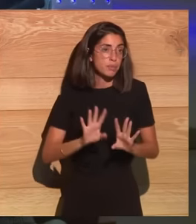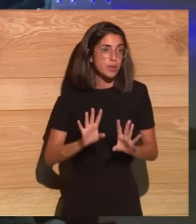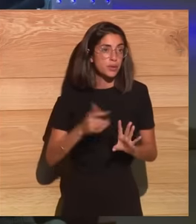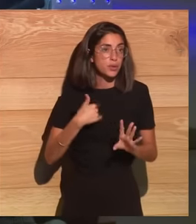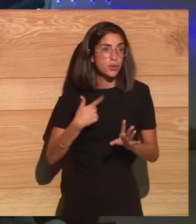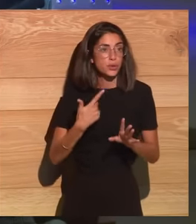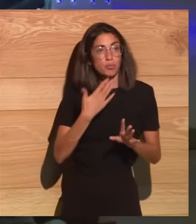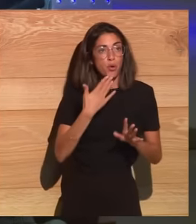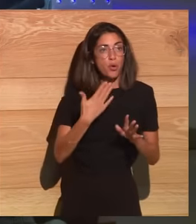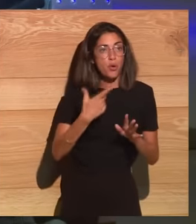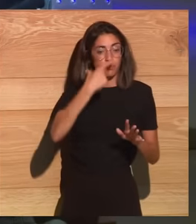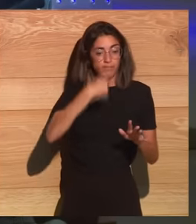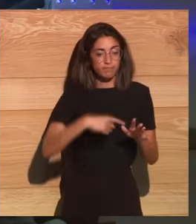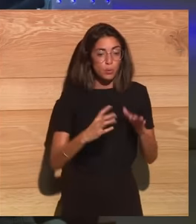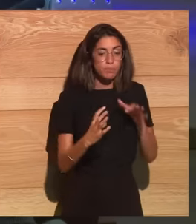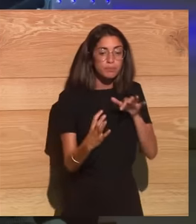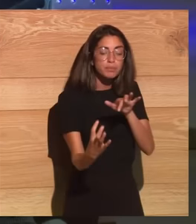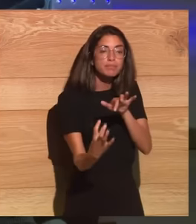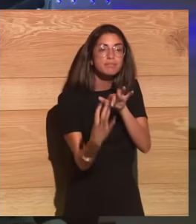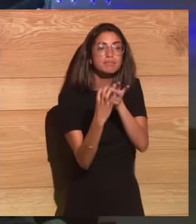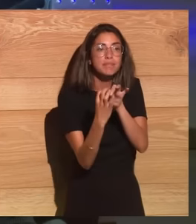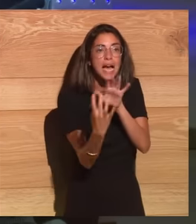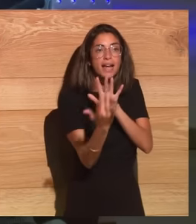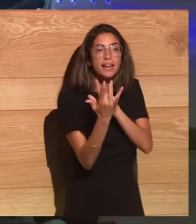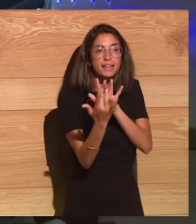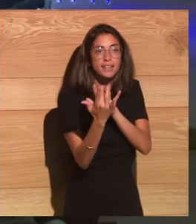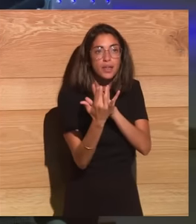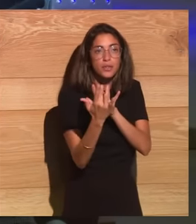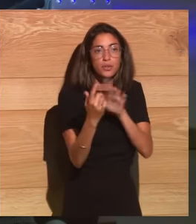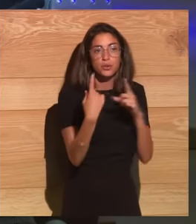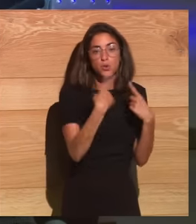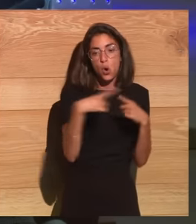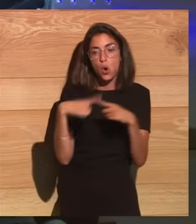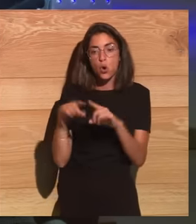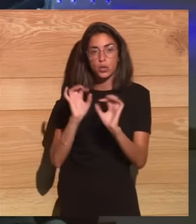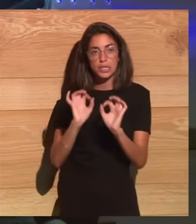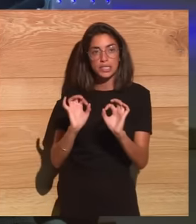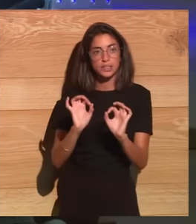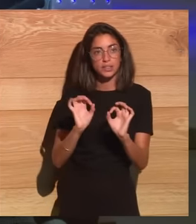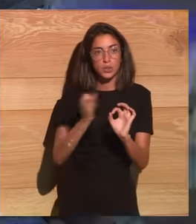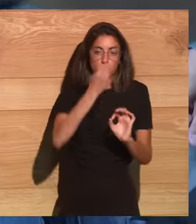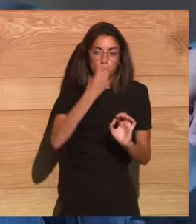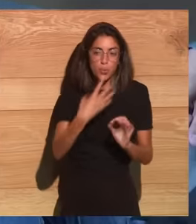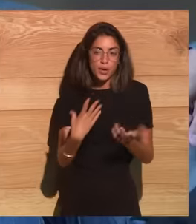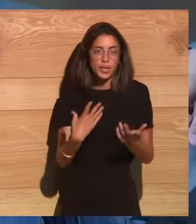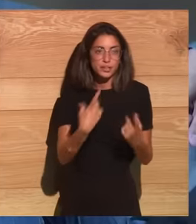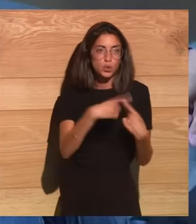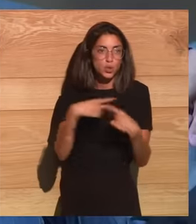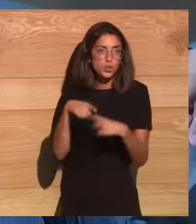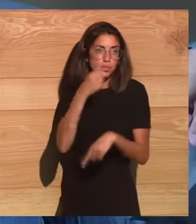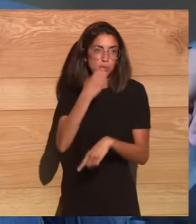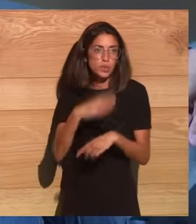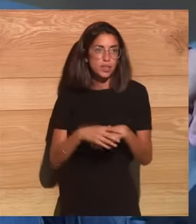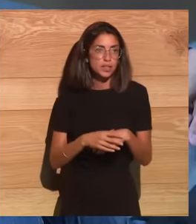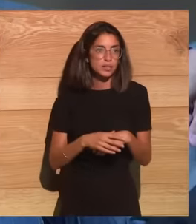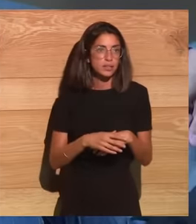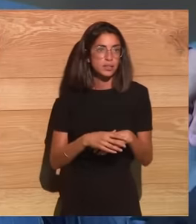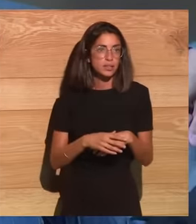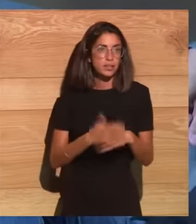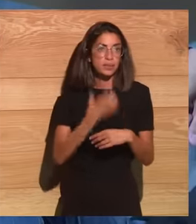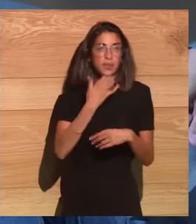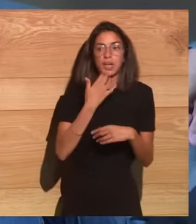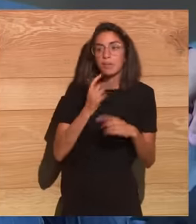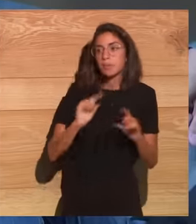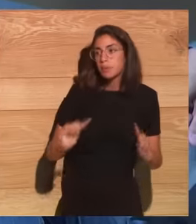de mi relación con esas cosas. O sea, no es tanto yo ahí como, sino de la primera vez que escuché